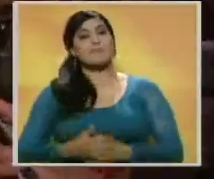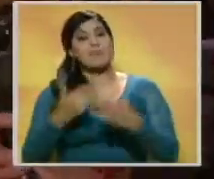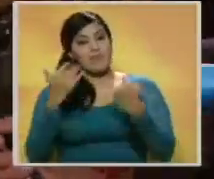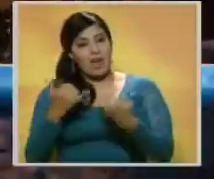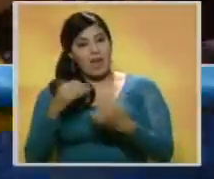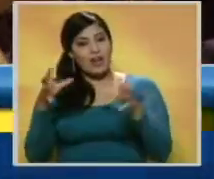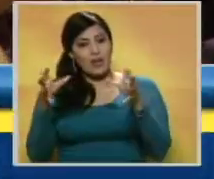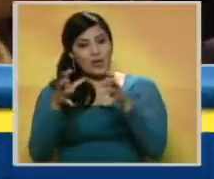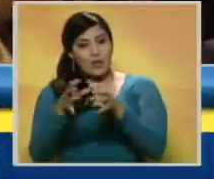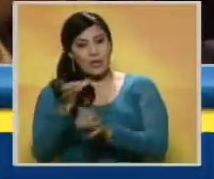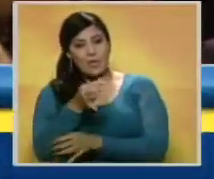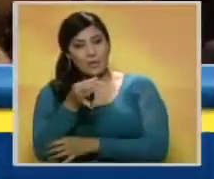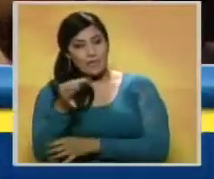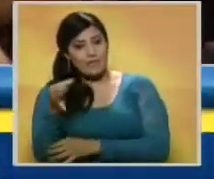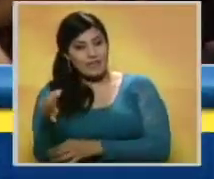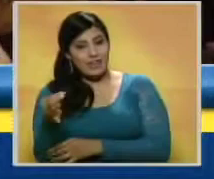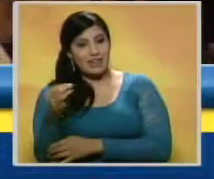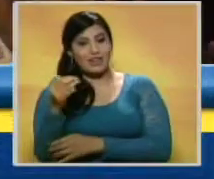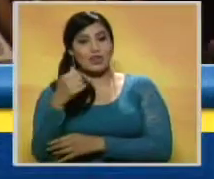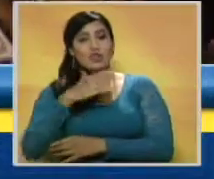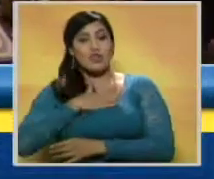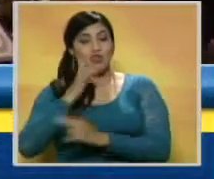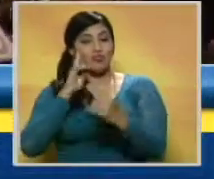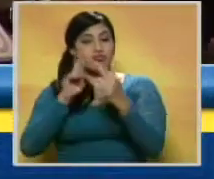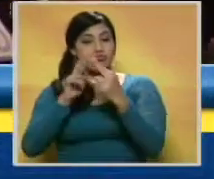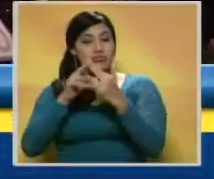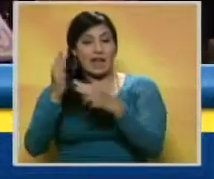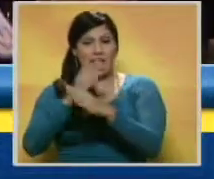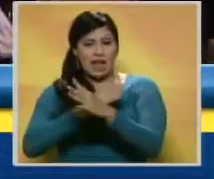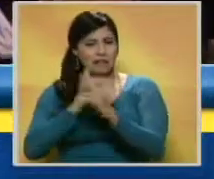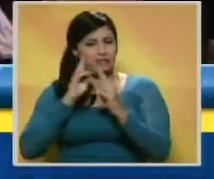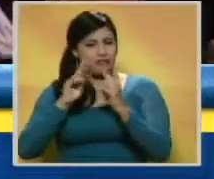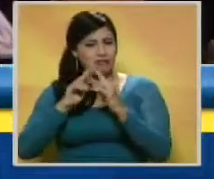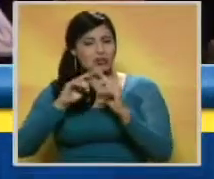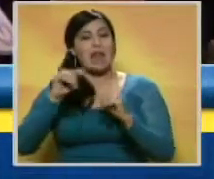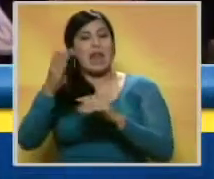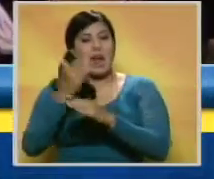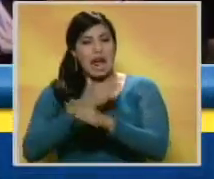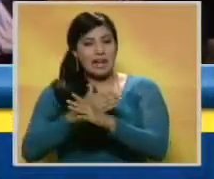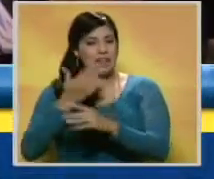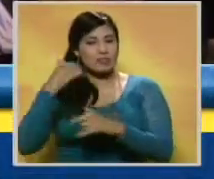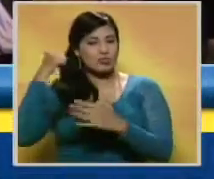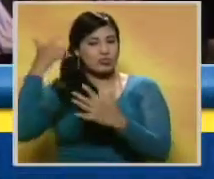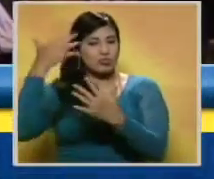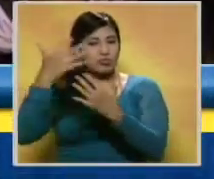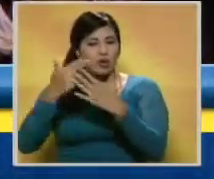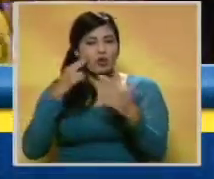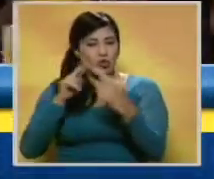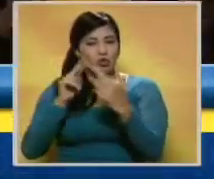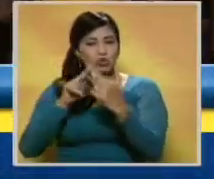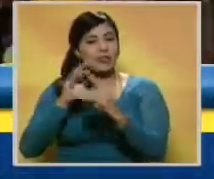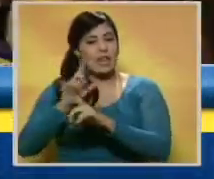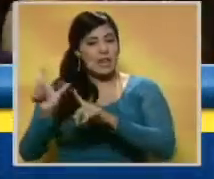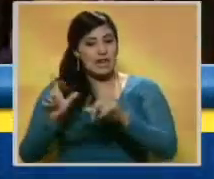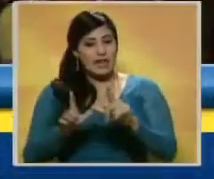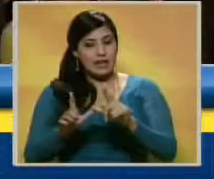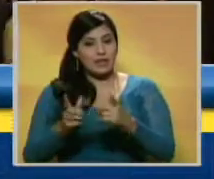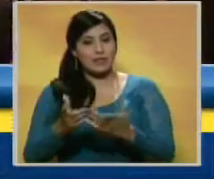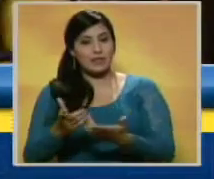un equipo tremendo, de verdad. Yo los conocía casi todos, como te conocí a ti desde hace muchos años. Y de verdad.